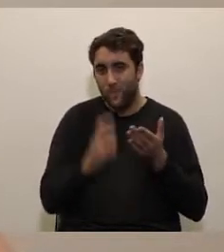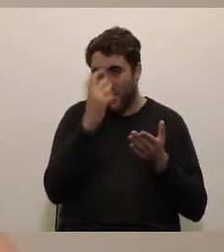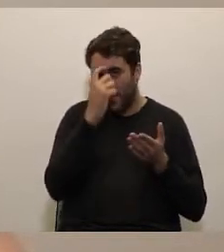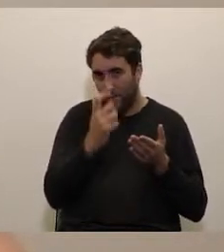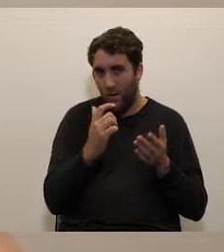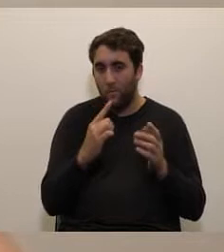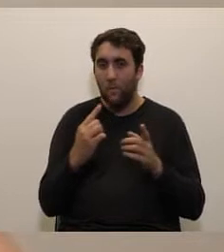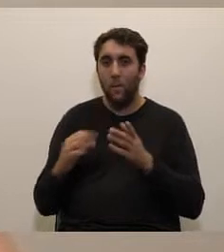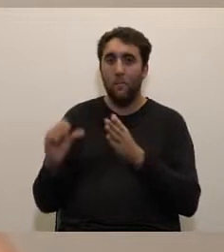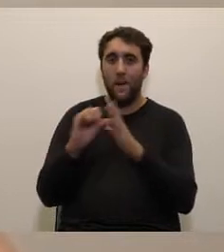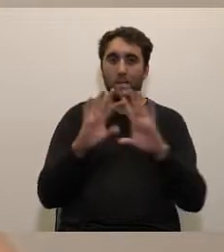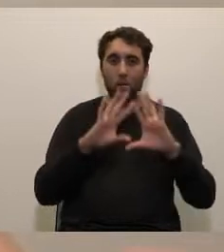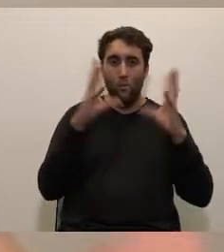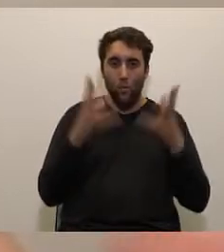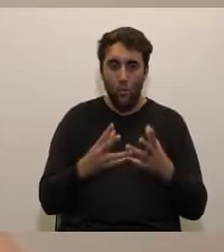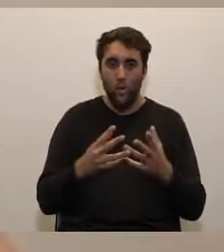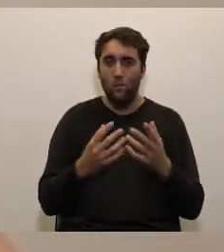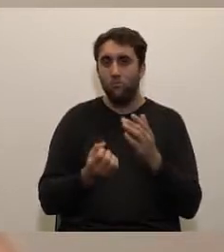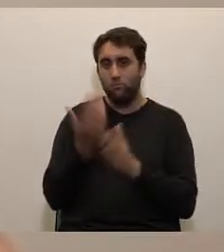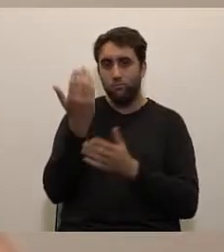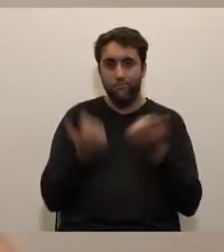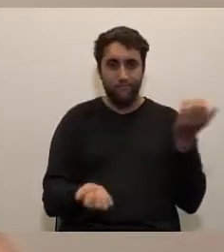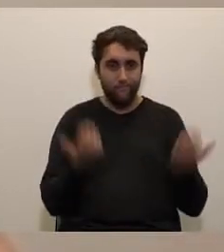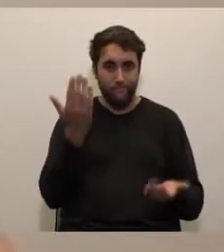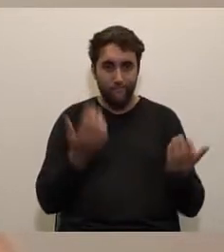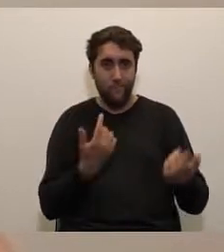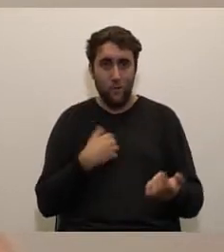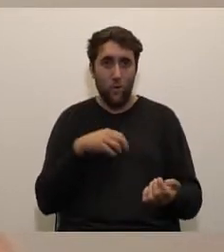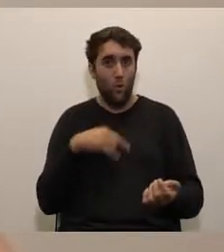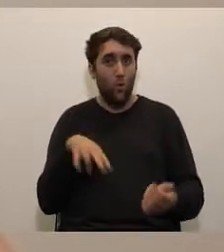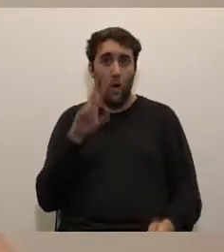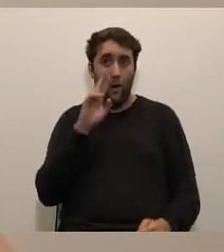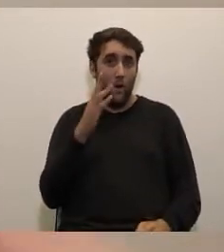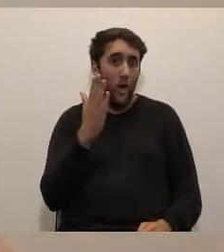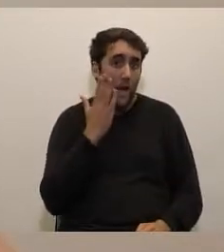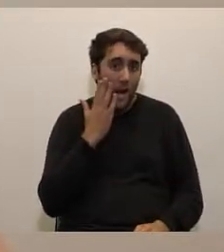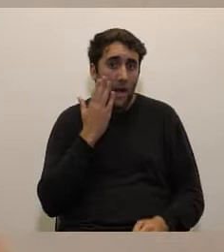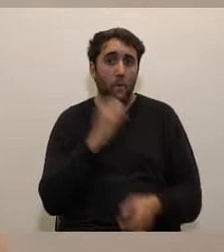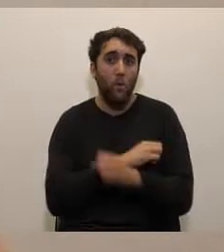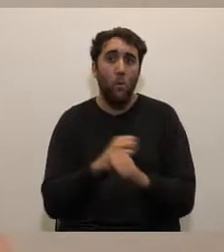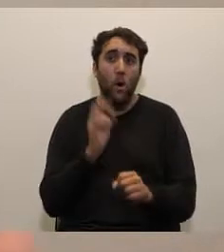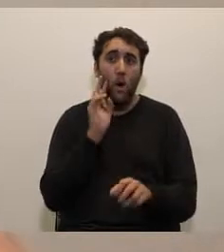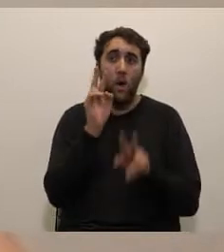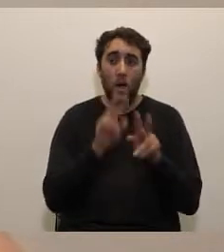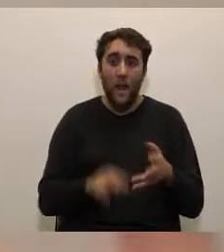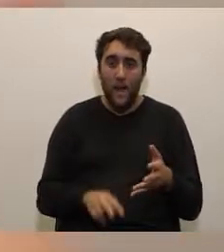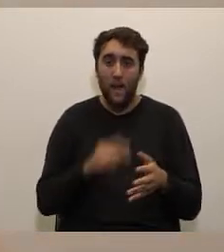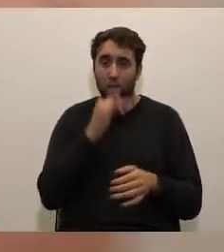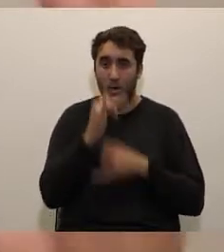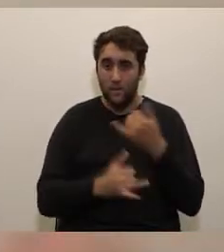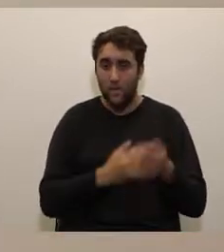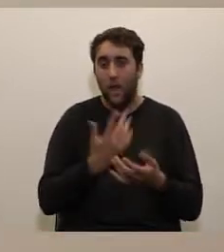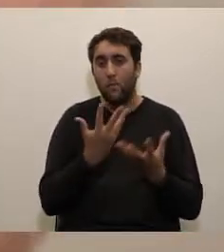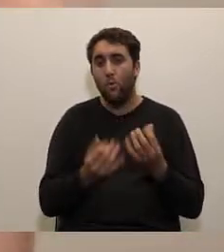personas de distintas partes del mundo, a las que posiblemente nunca veamos, y hay mucho que se escribe a través